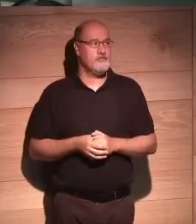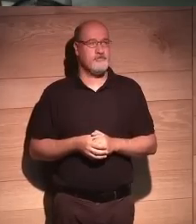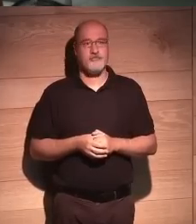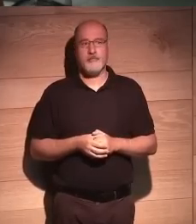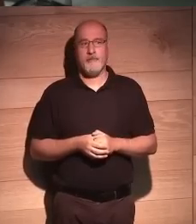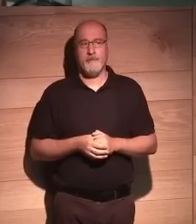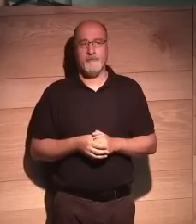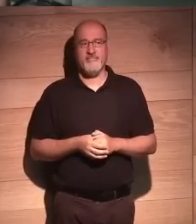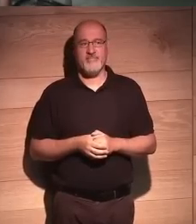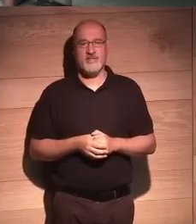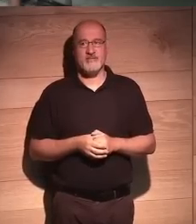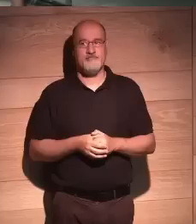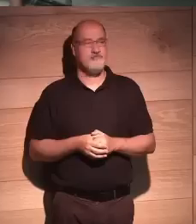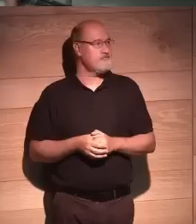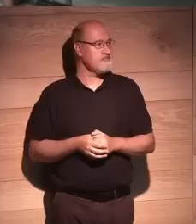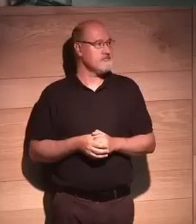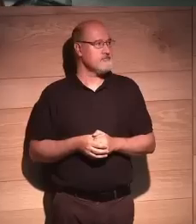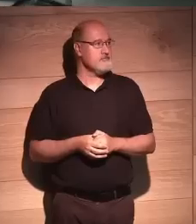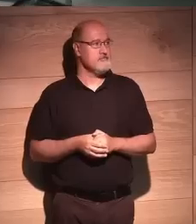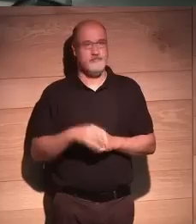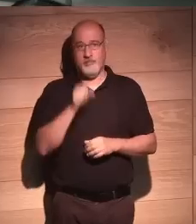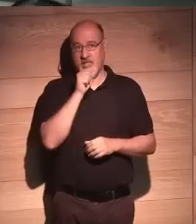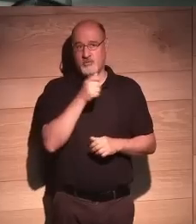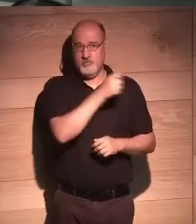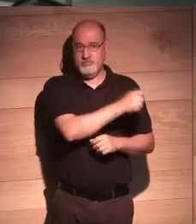Sí. No sé si te pasan el micro. Aquí